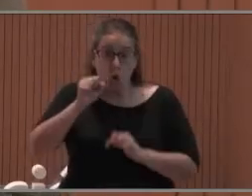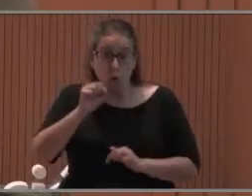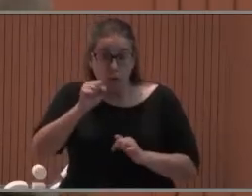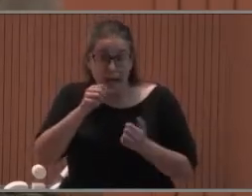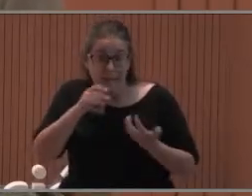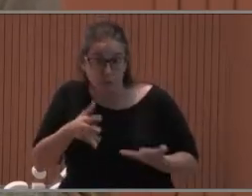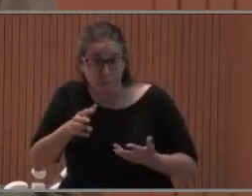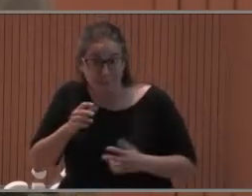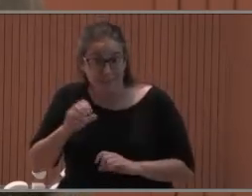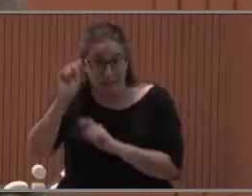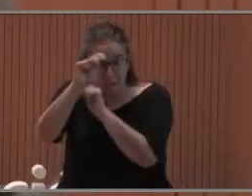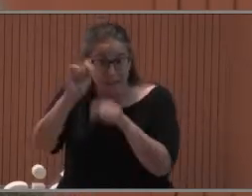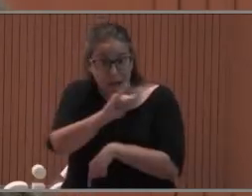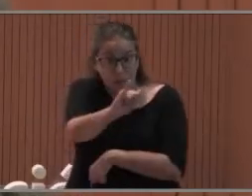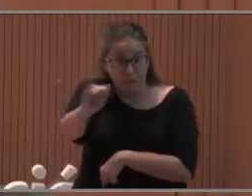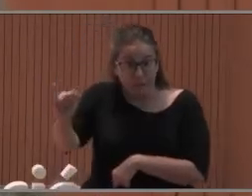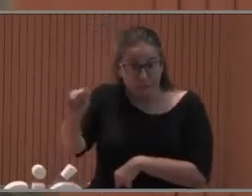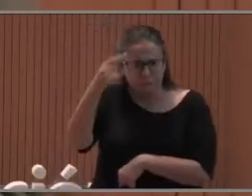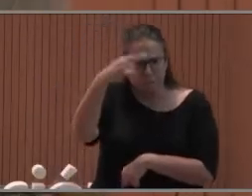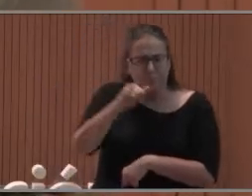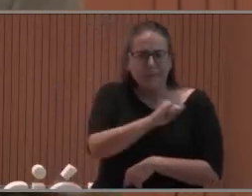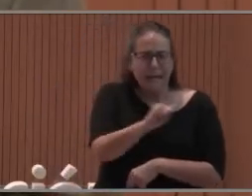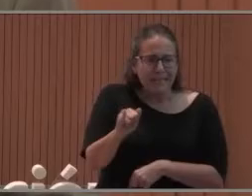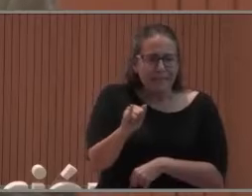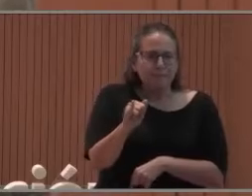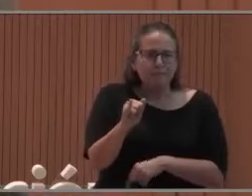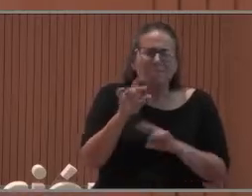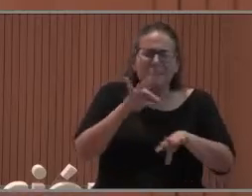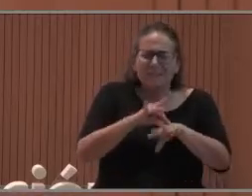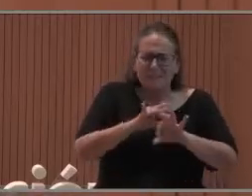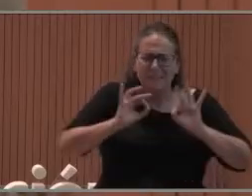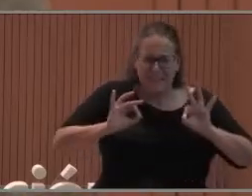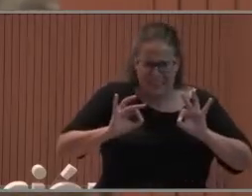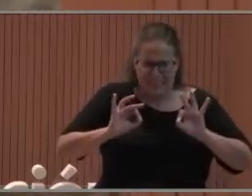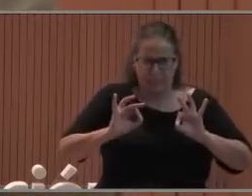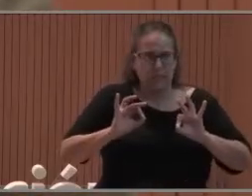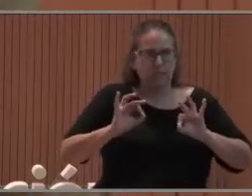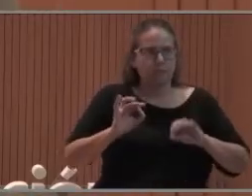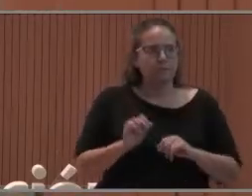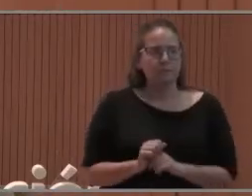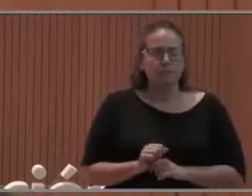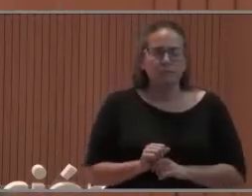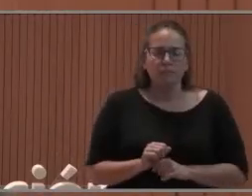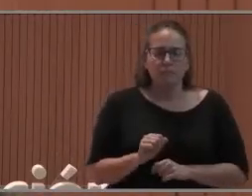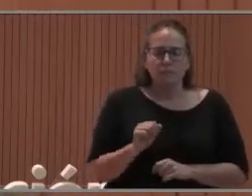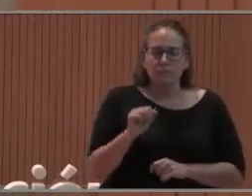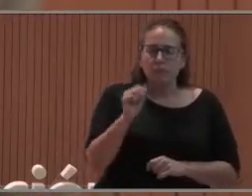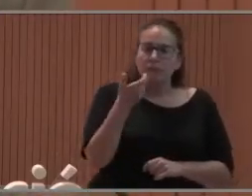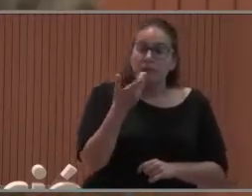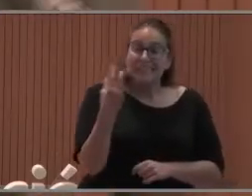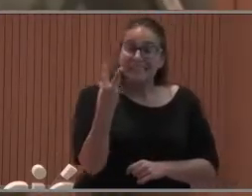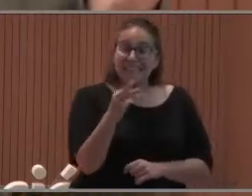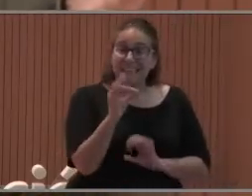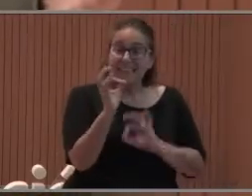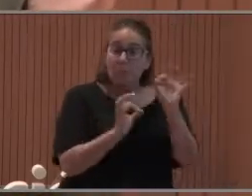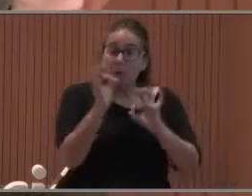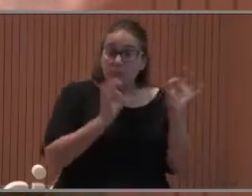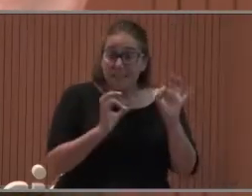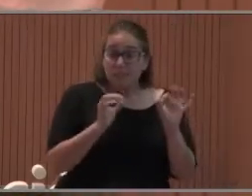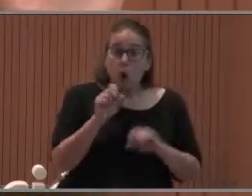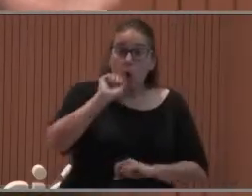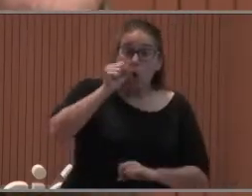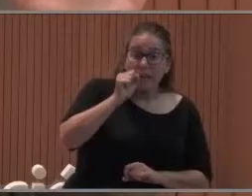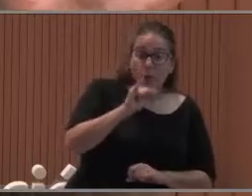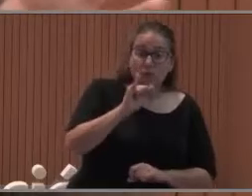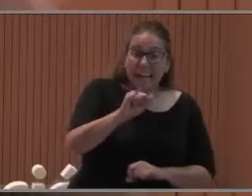por Zaragoza tienen rickettsia. ¿Vale? El 30% de todas las garrapatas. El 100% de los conejos tienen garrapatas. Y esto no es debido al cambio